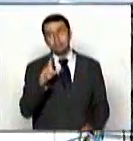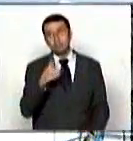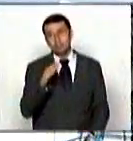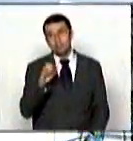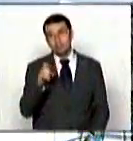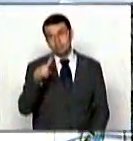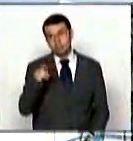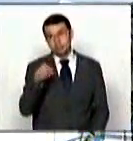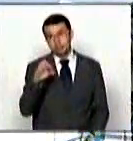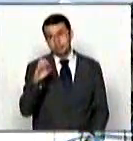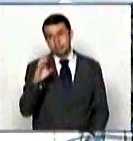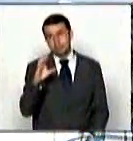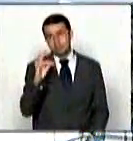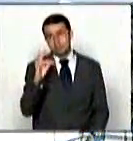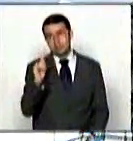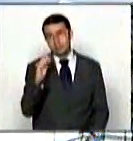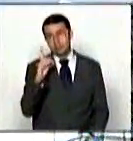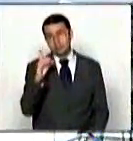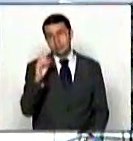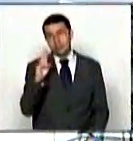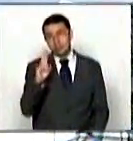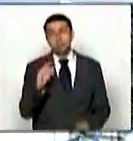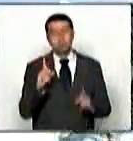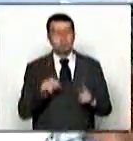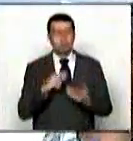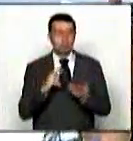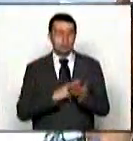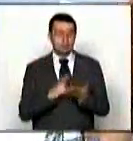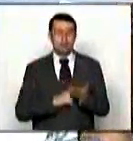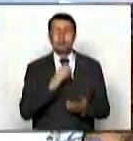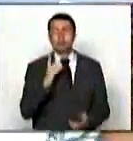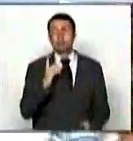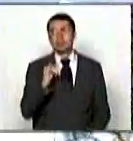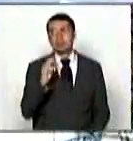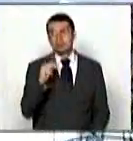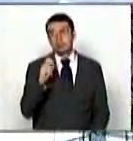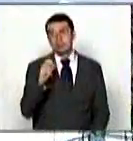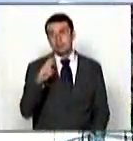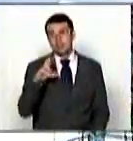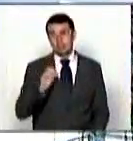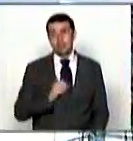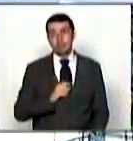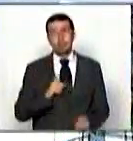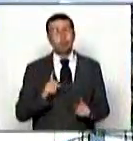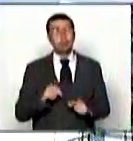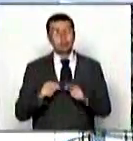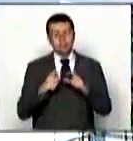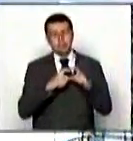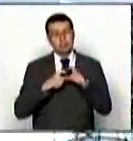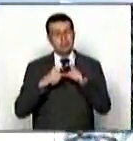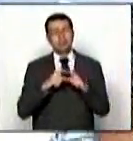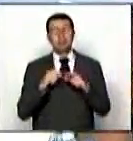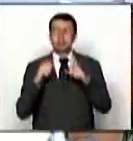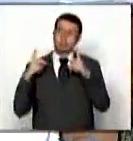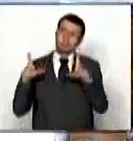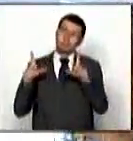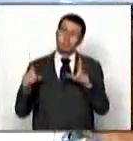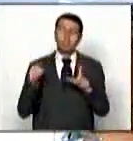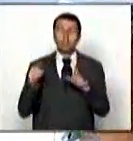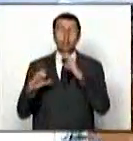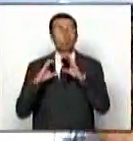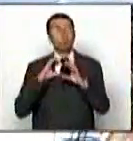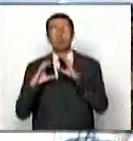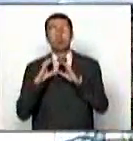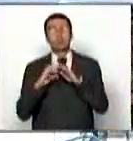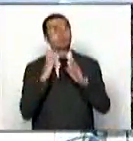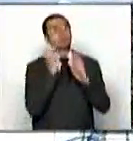revista Dinero de la semana anterior, el canal Caracol también hoy y todos los medios de comunicación